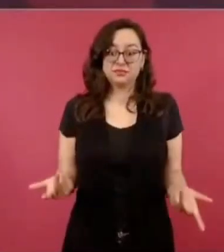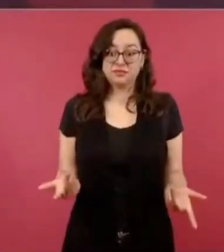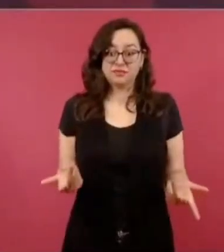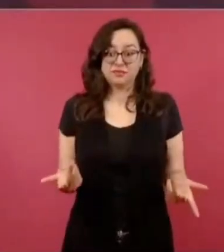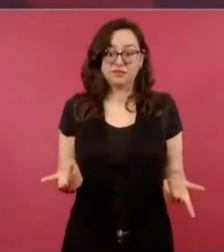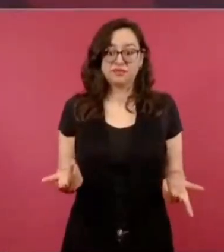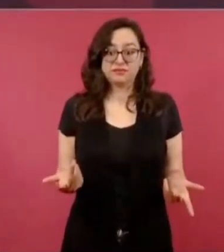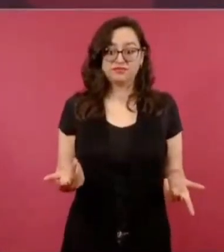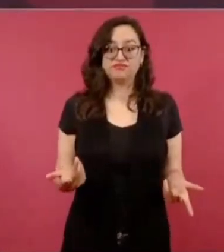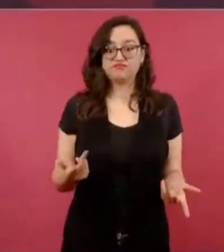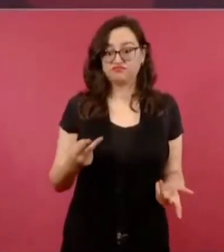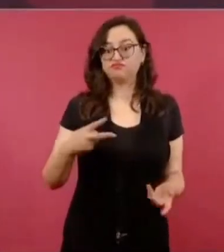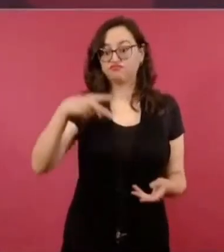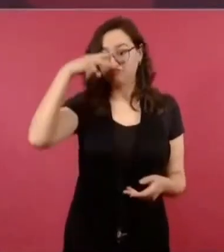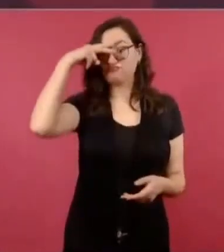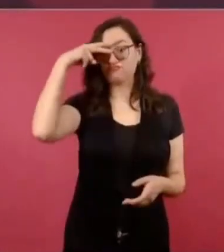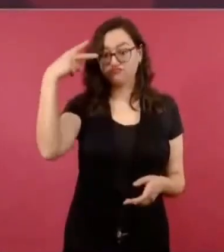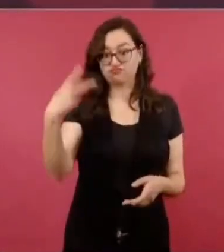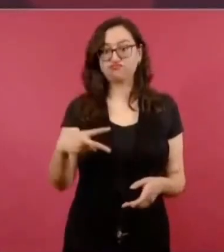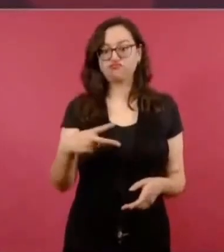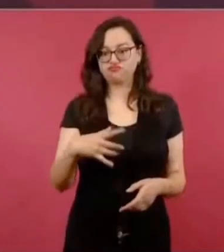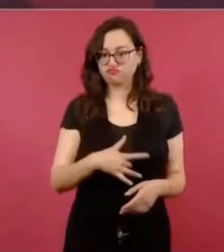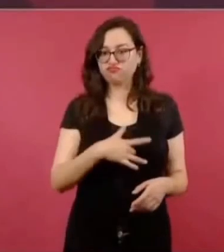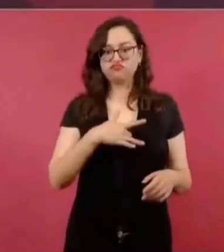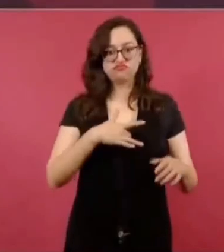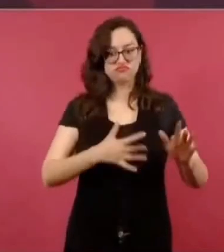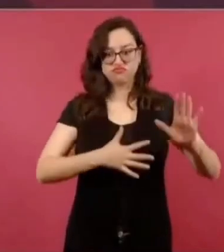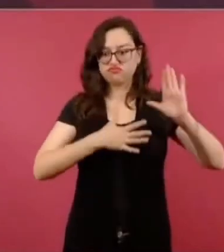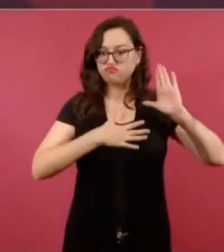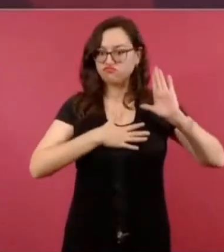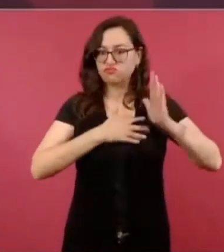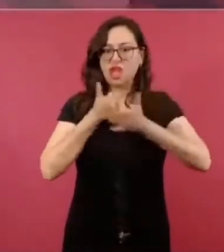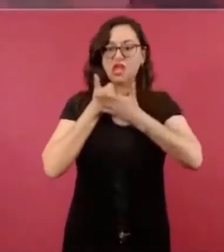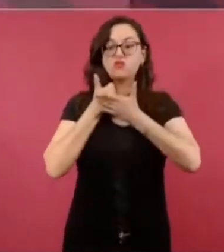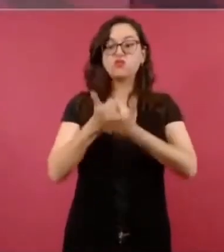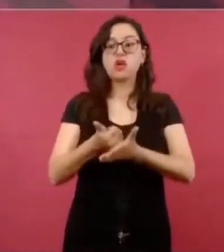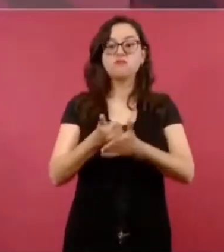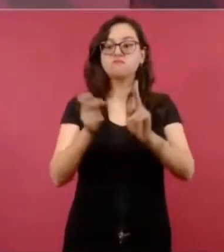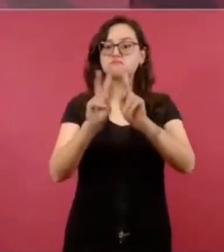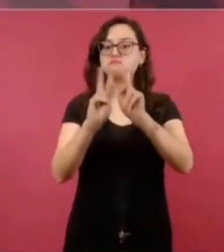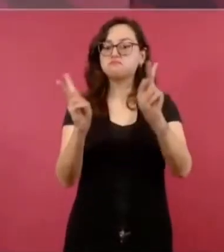México está comprometido, siempre ha estado.